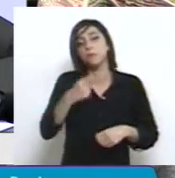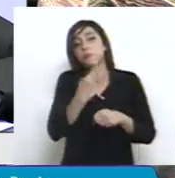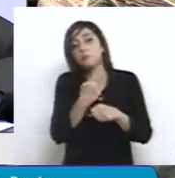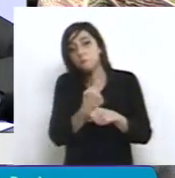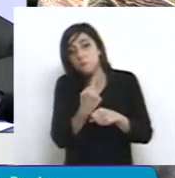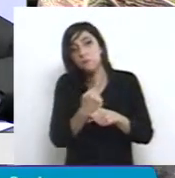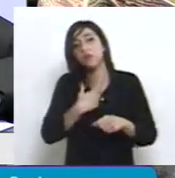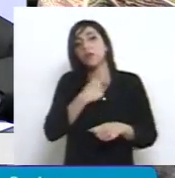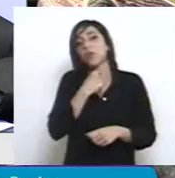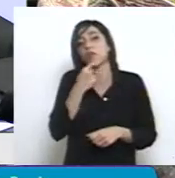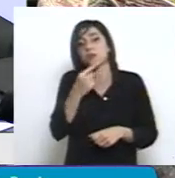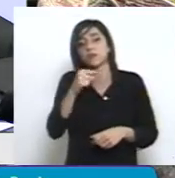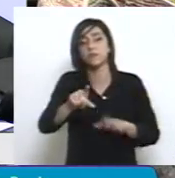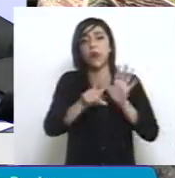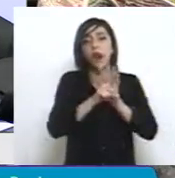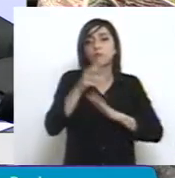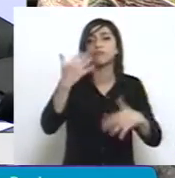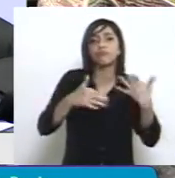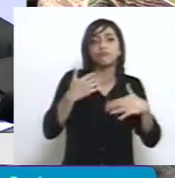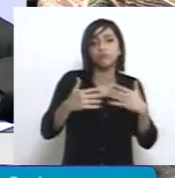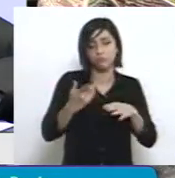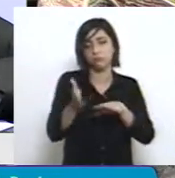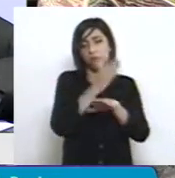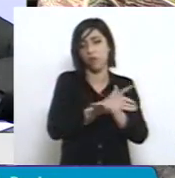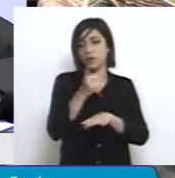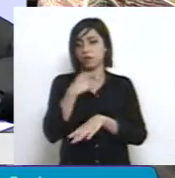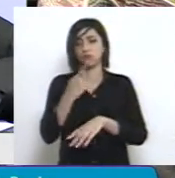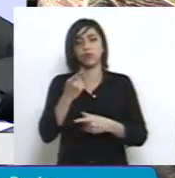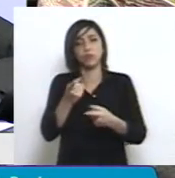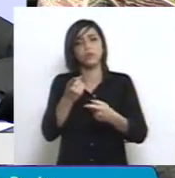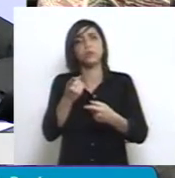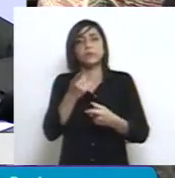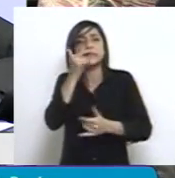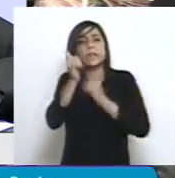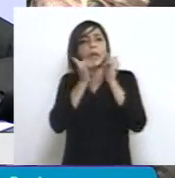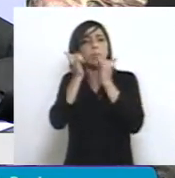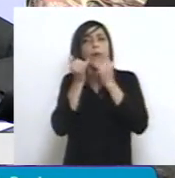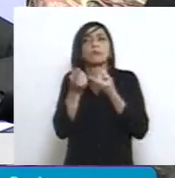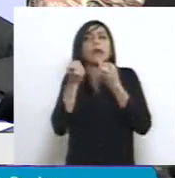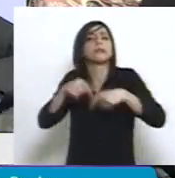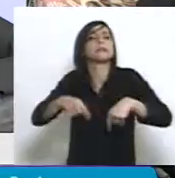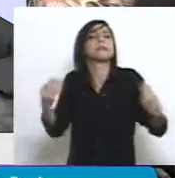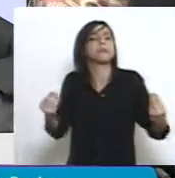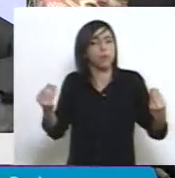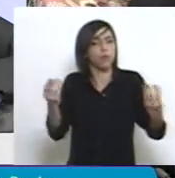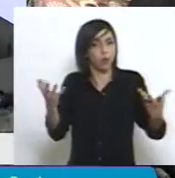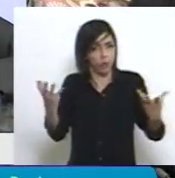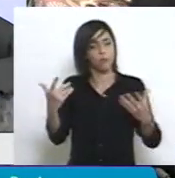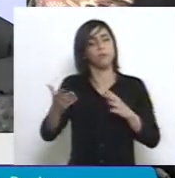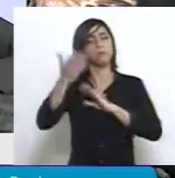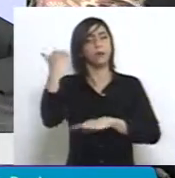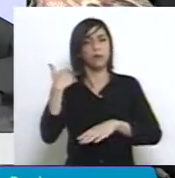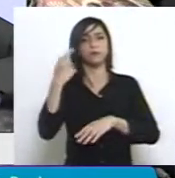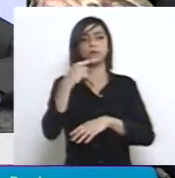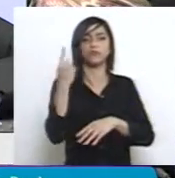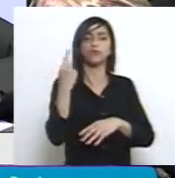responde a una necesidad que fue explicada por este miembro informante cuando mostró la evolución